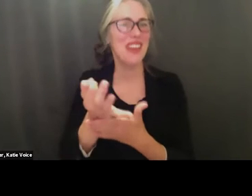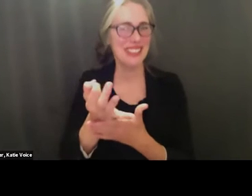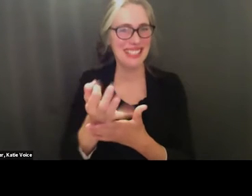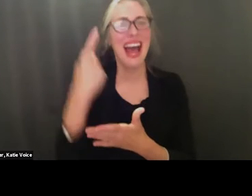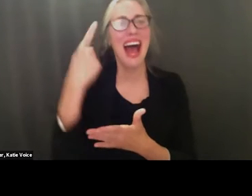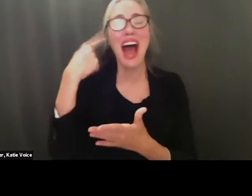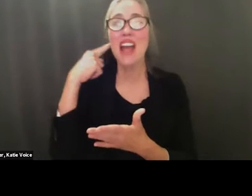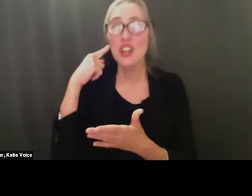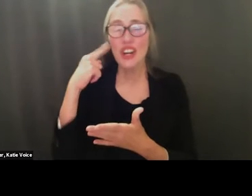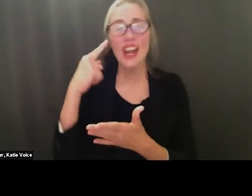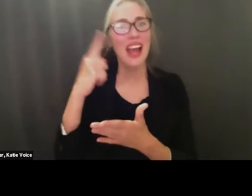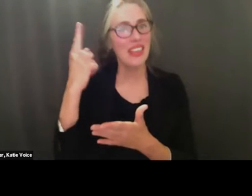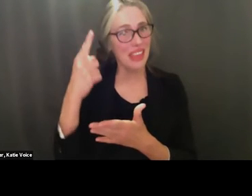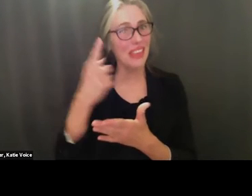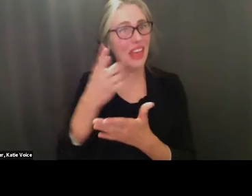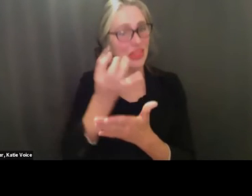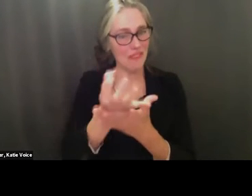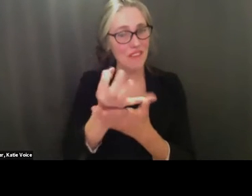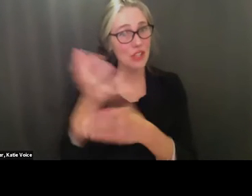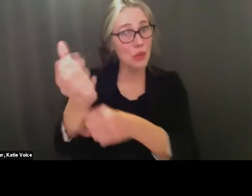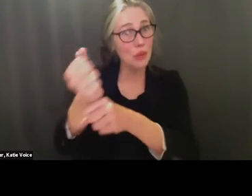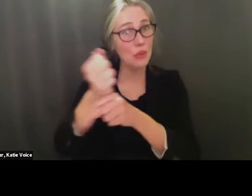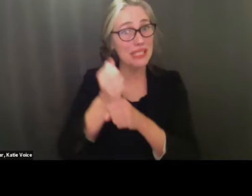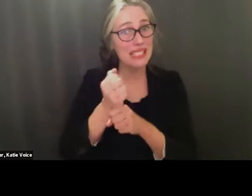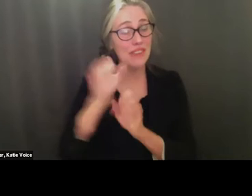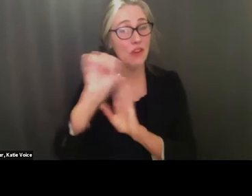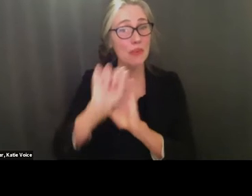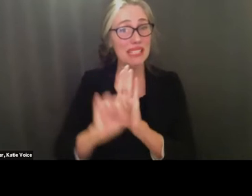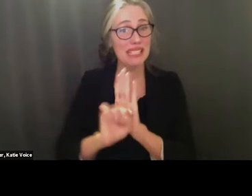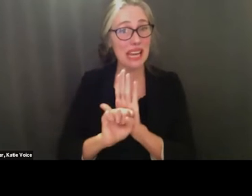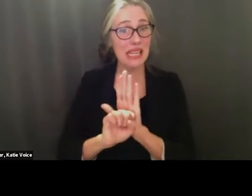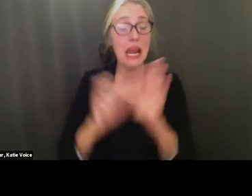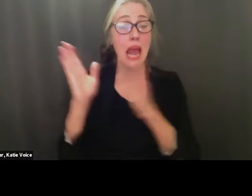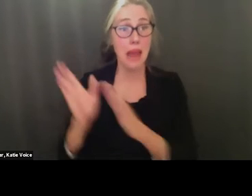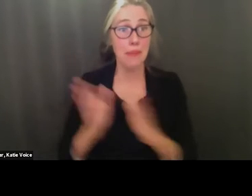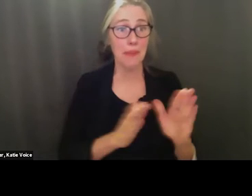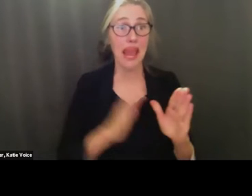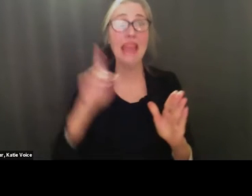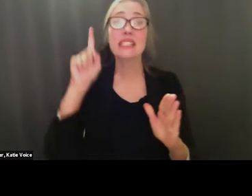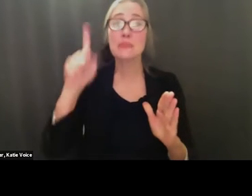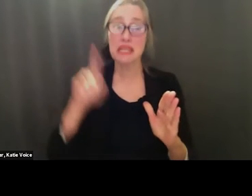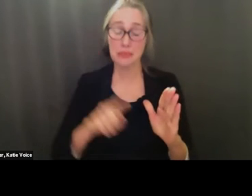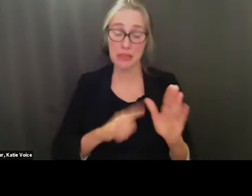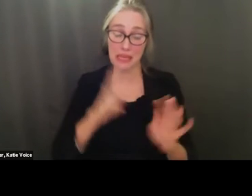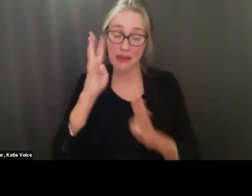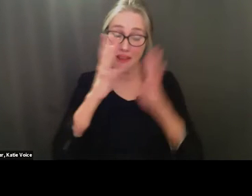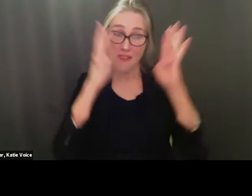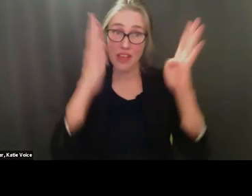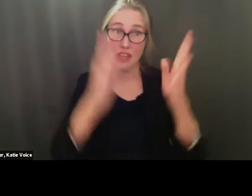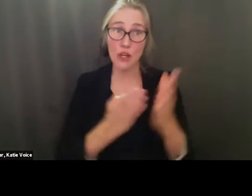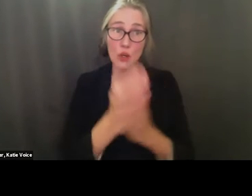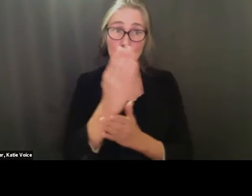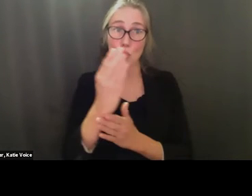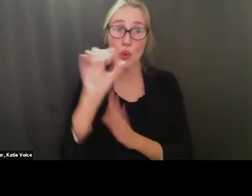los planes del estado o del distrito deben ser desarrollados con los comentarios de las partes